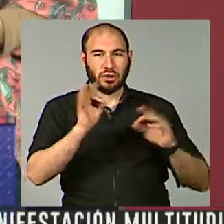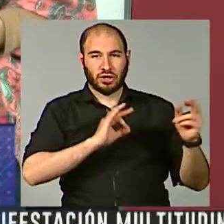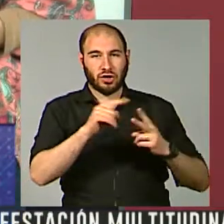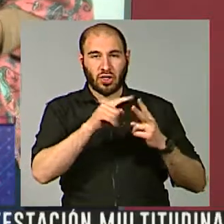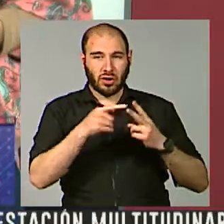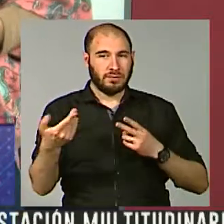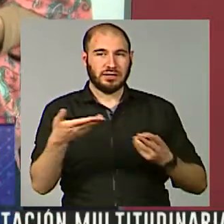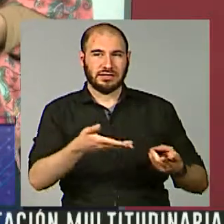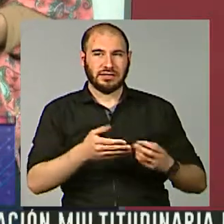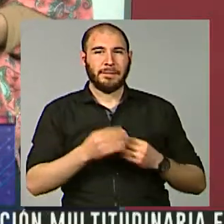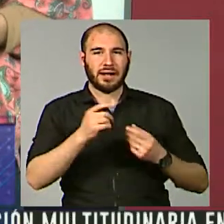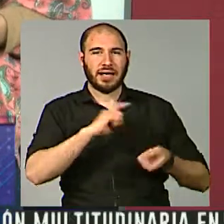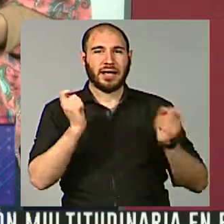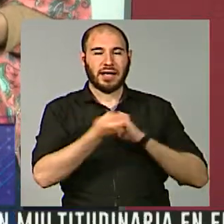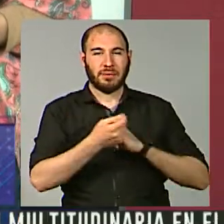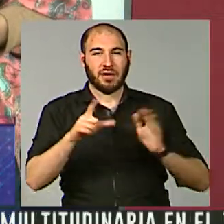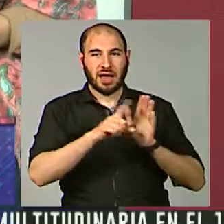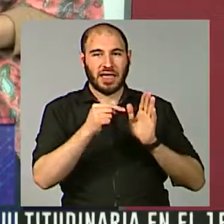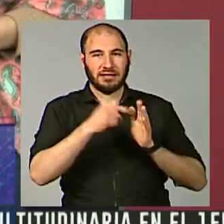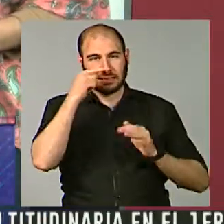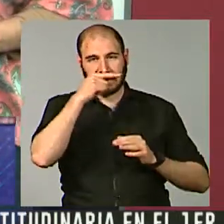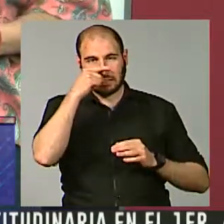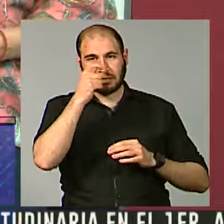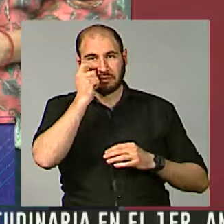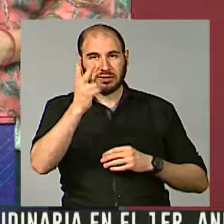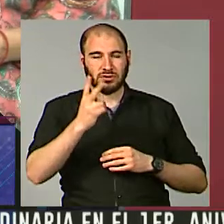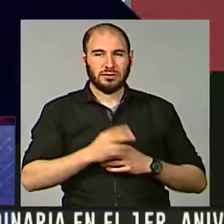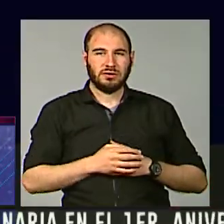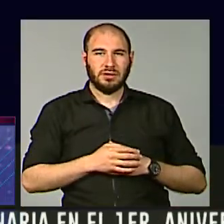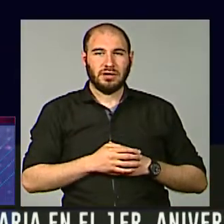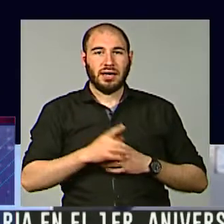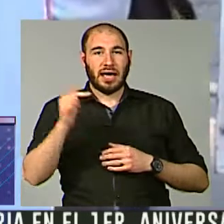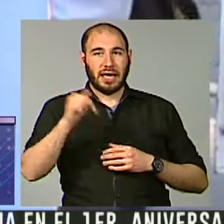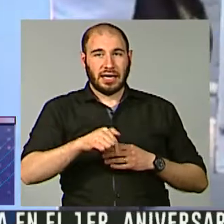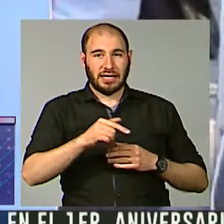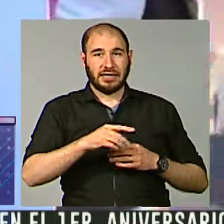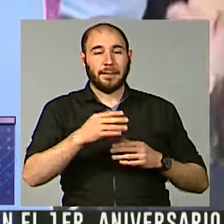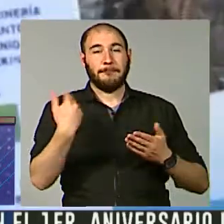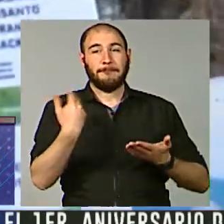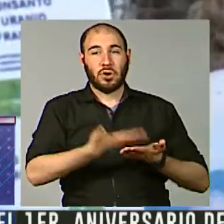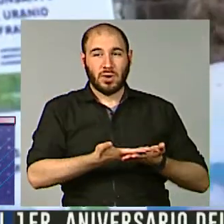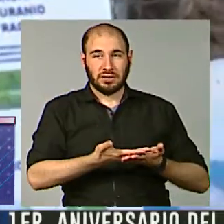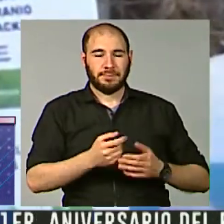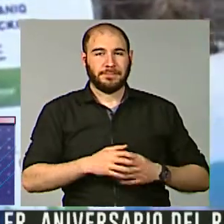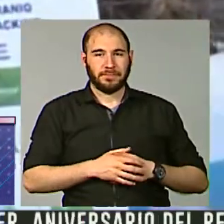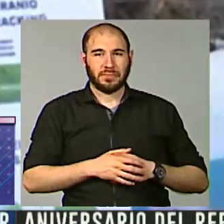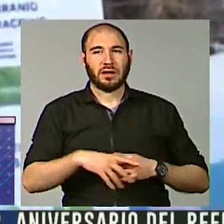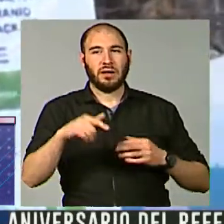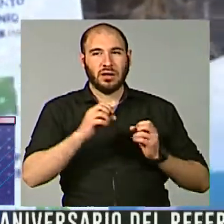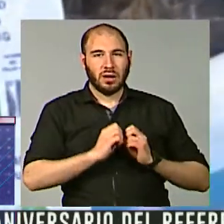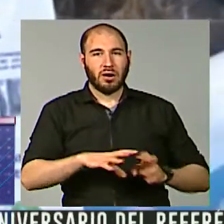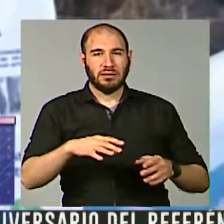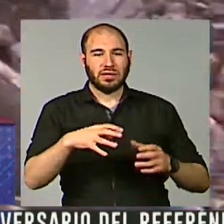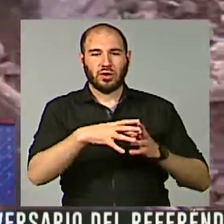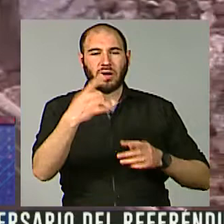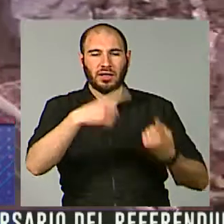proyectos que se han presentado para la modificación de esta ley 7722, en donde a partir de estas iniciativas que se han propuesto ya empiezan a surgir